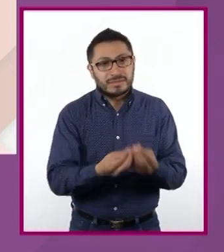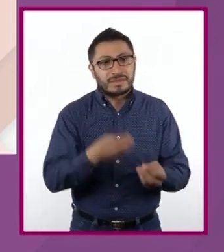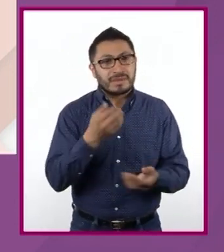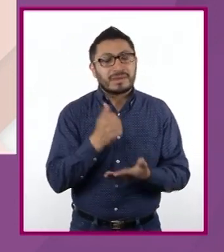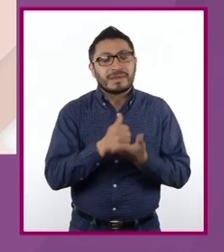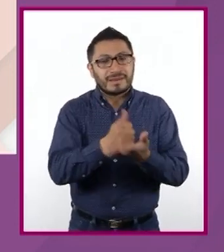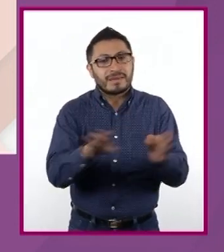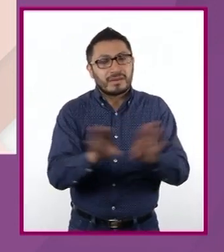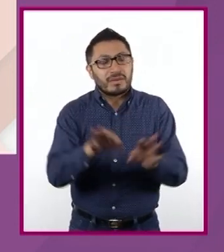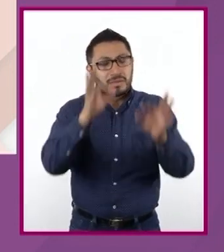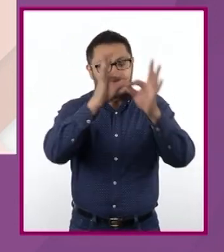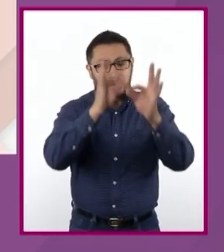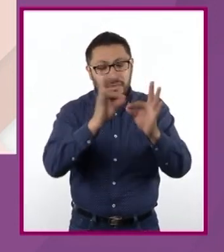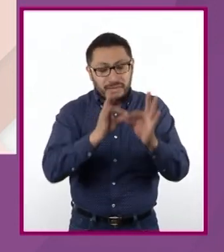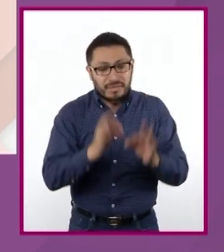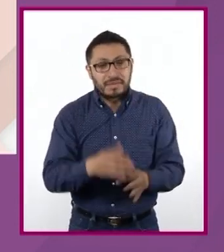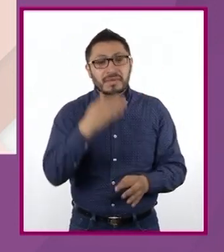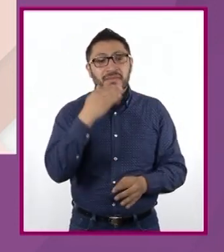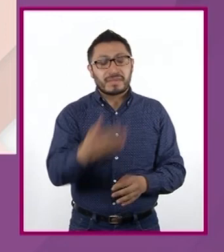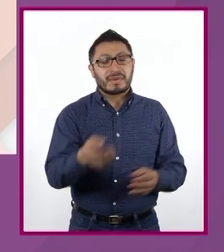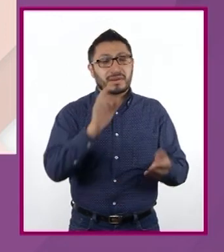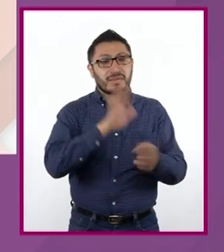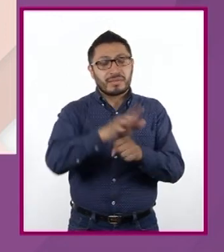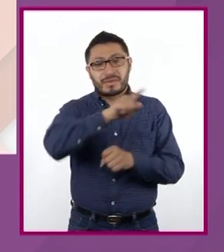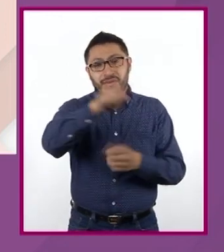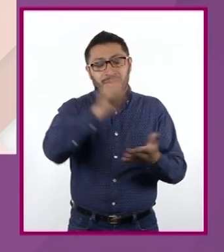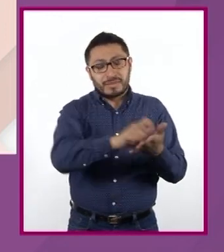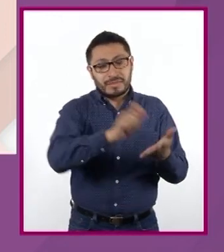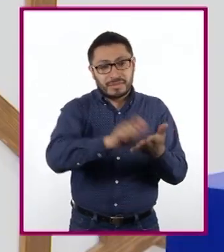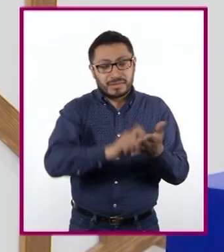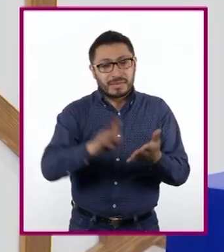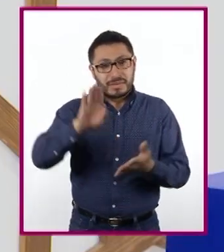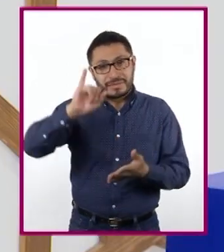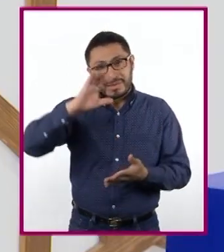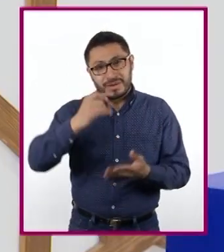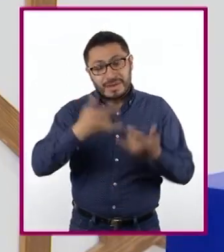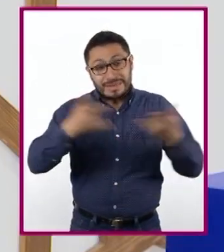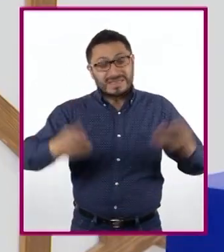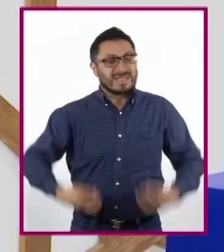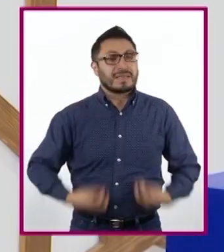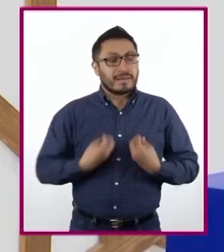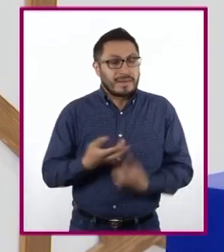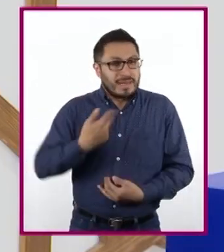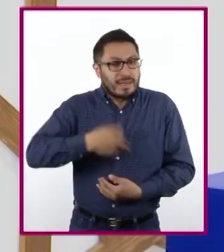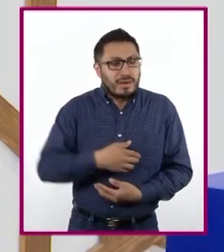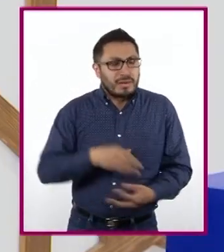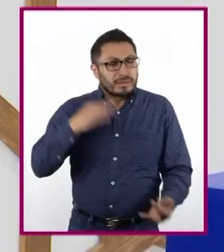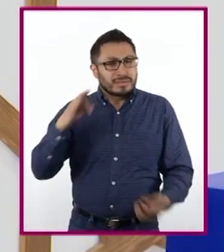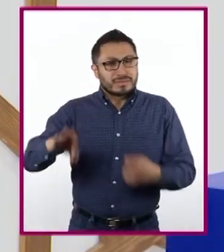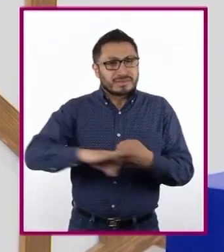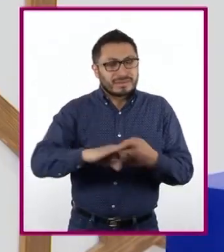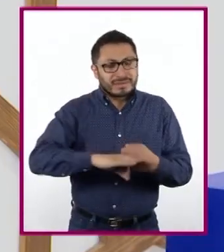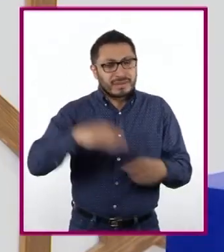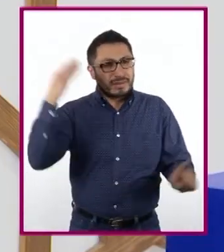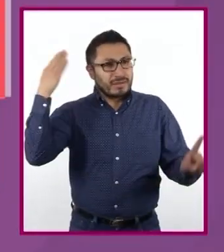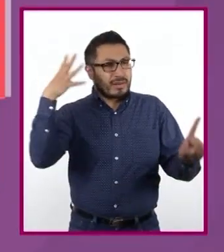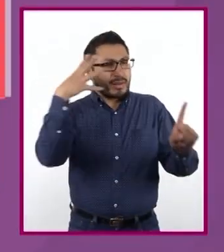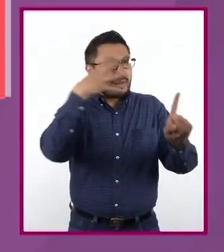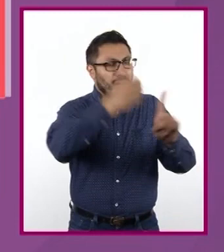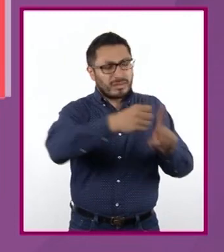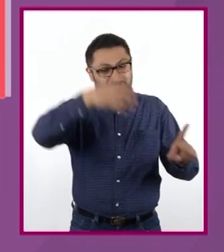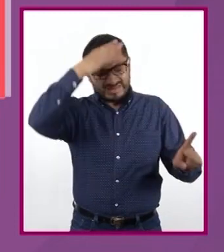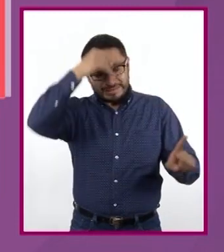permitirán dar precisiones adicionales a sus narraciones biográficas. Nos hemos acercado a nuestro aprendizaje esperado, que